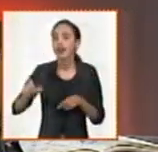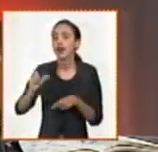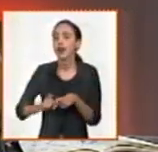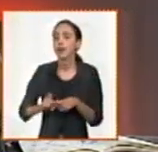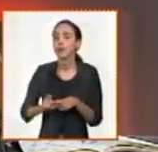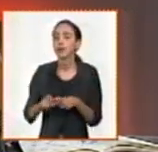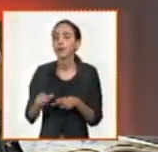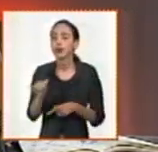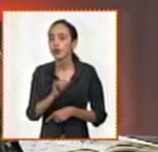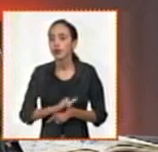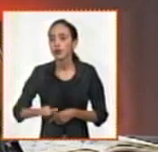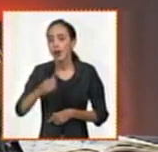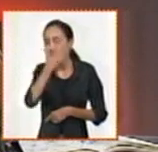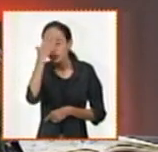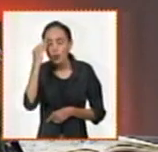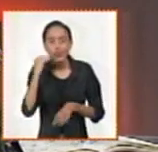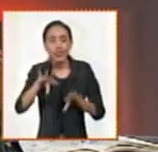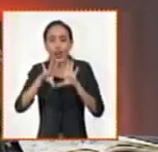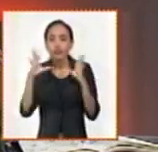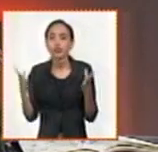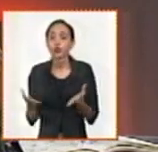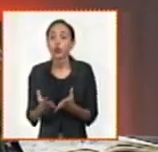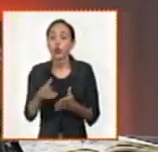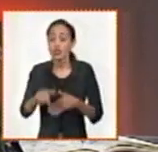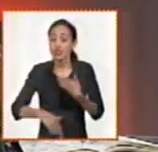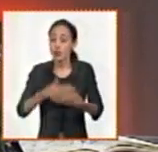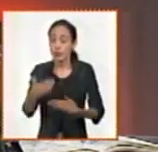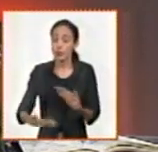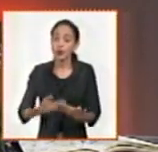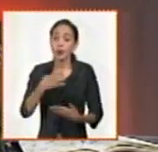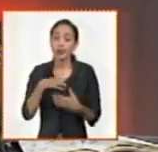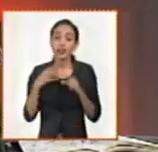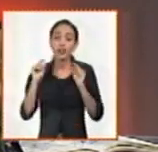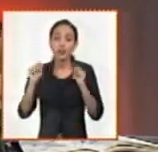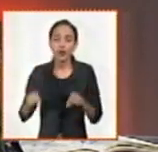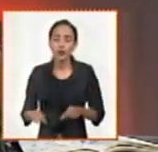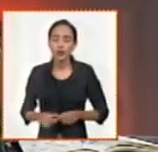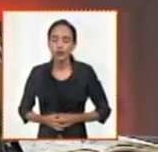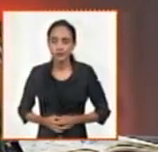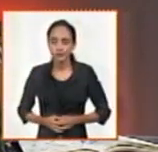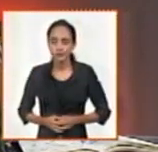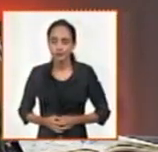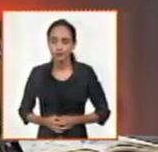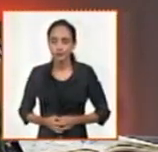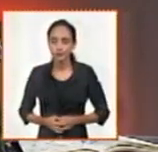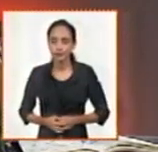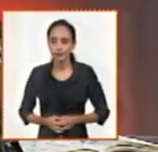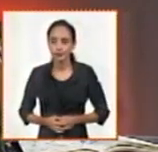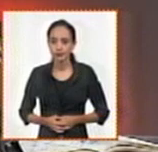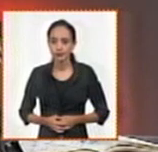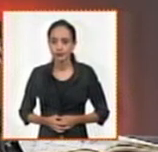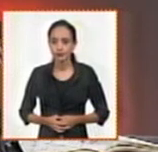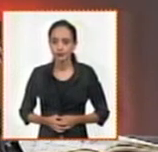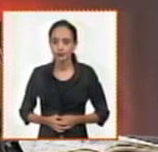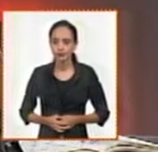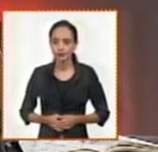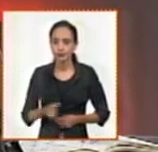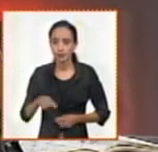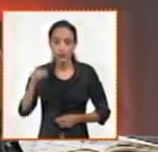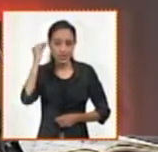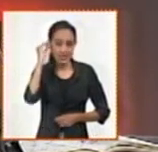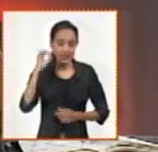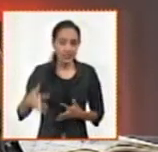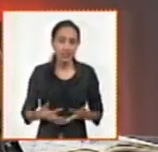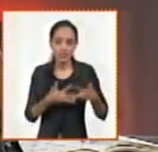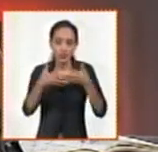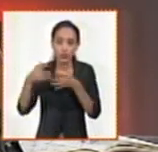esa memoria. Y esa es la crisis que estamos viviendo. Está muy fuerte. Bueno, ustedes saben, en Estados